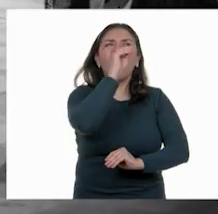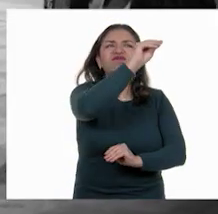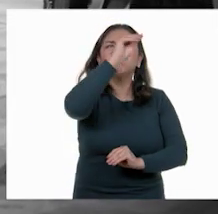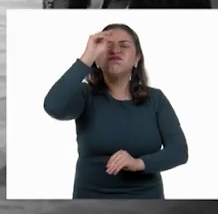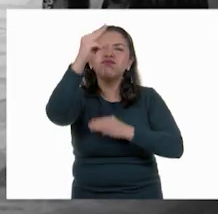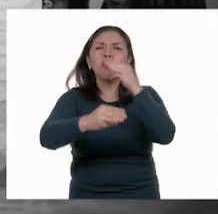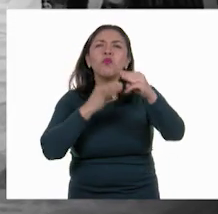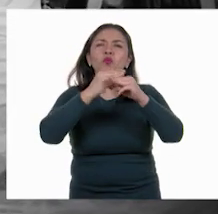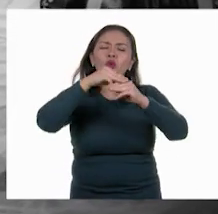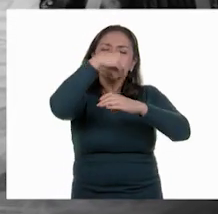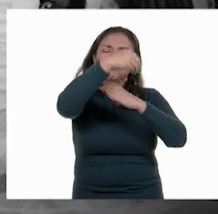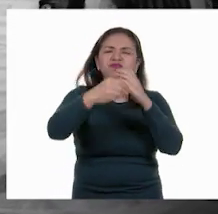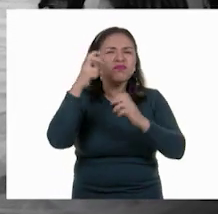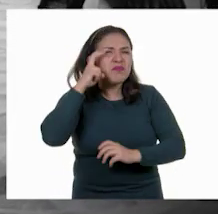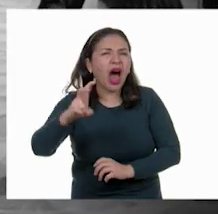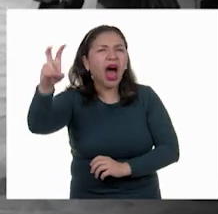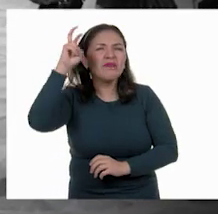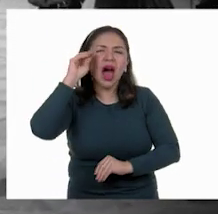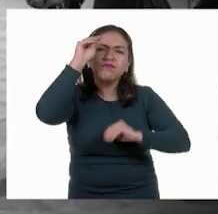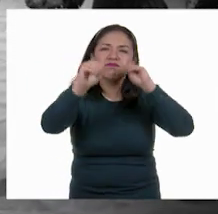todo el mundo.